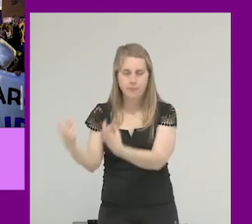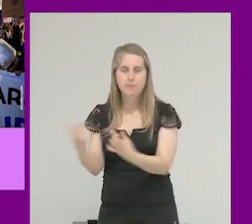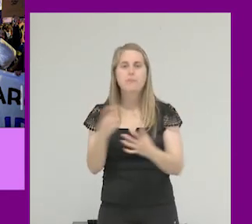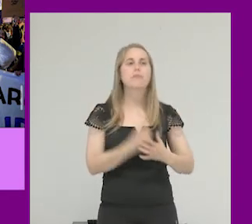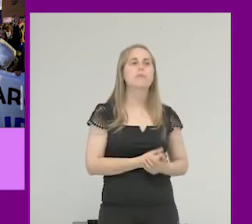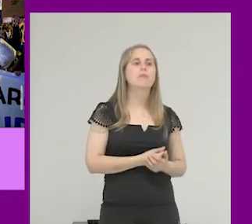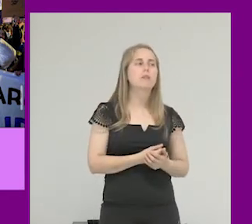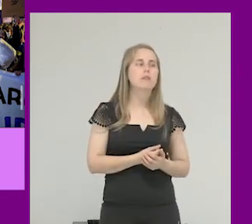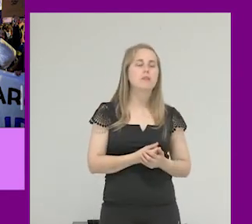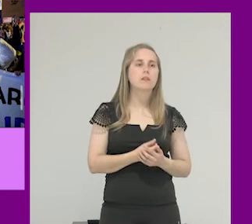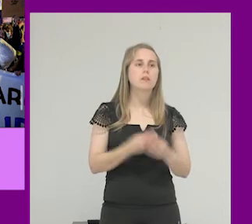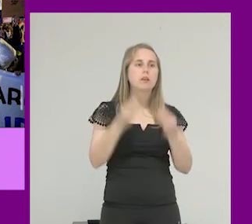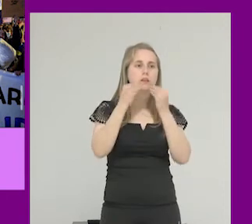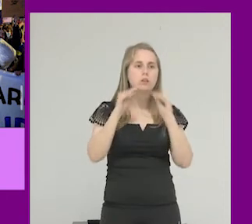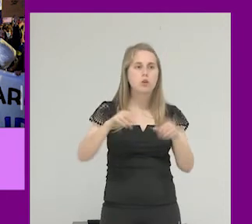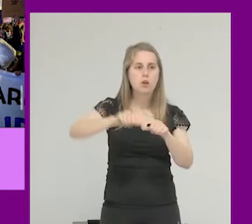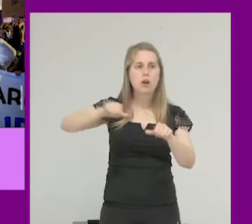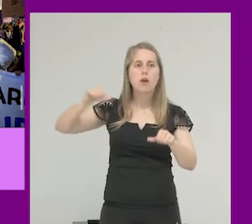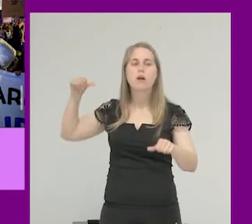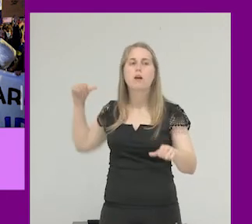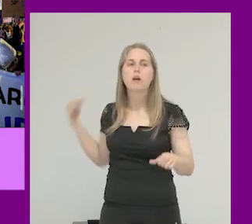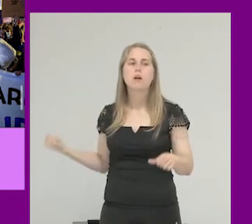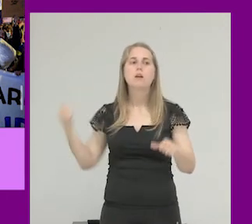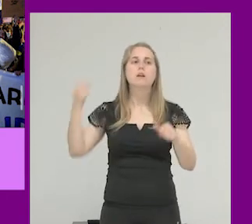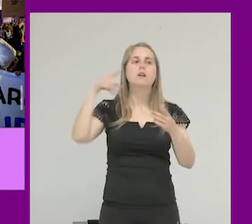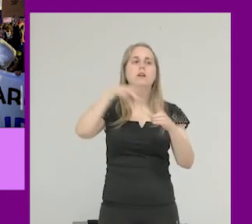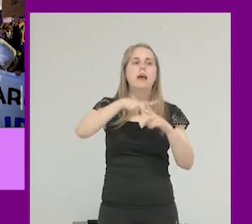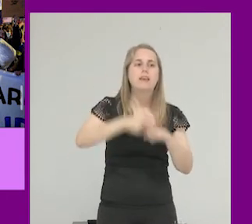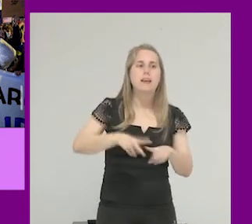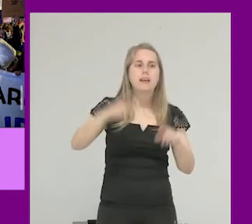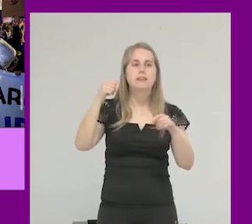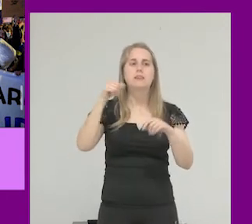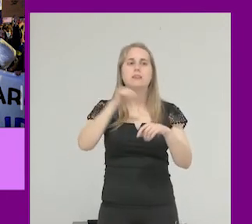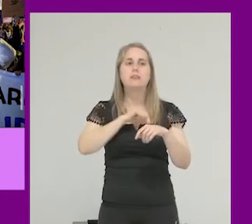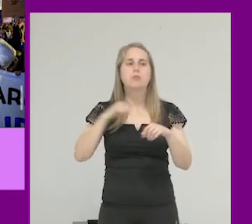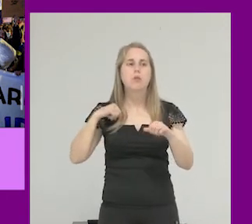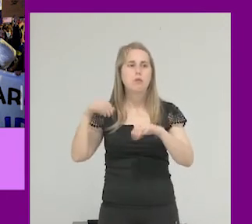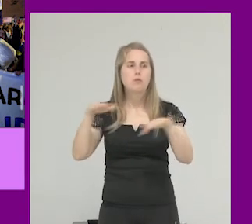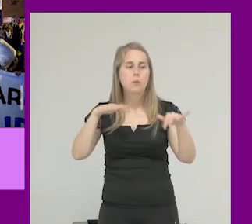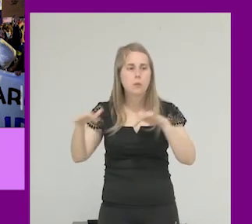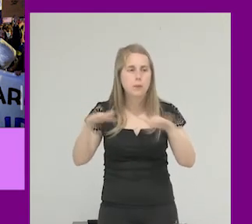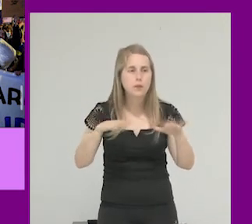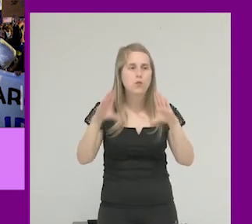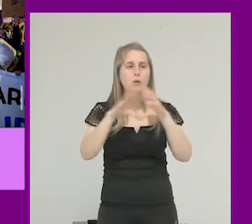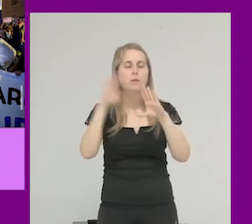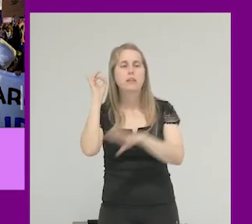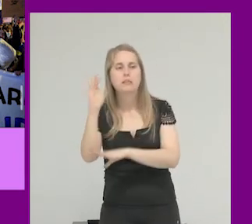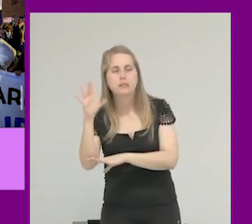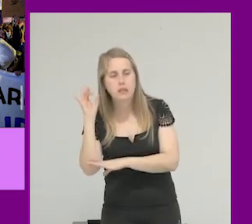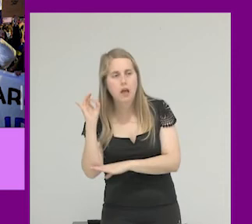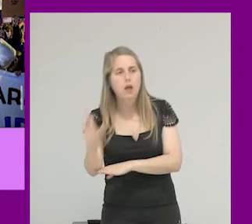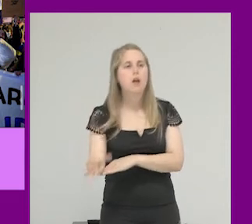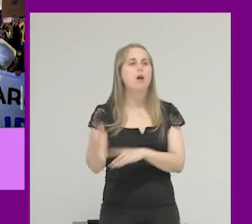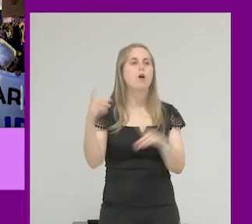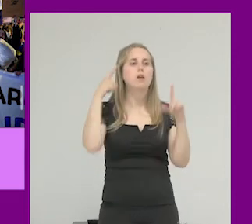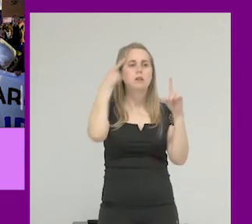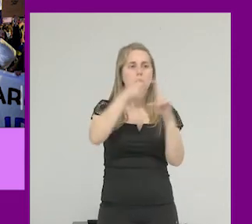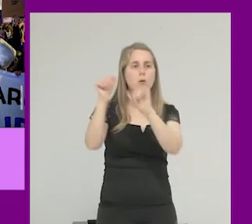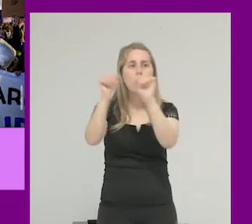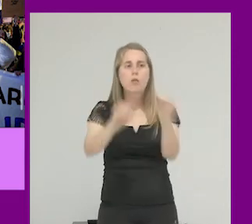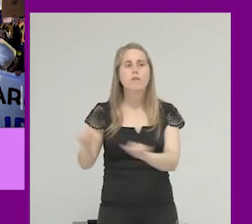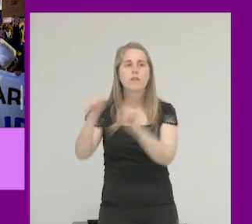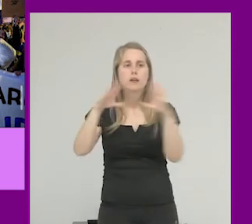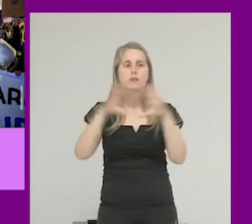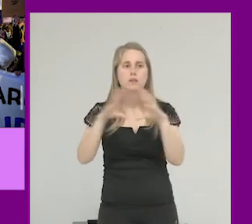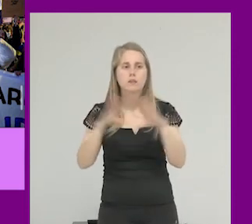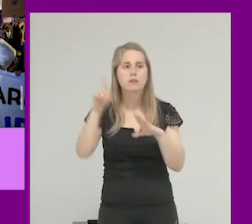sigue viva en los talleres de autodefensa, en las diversas llamadas del movimiento feminista a organizar la autodefensa feminista y en los